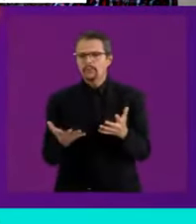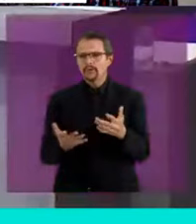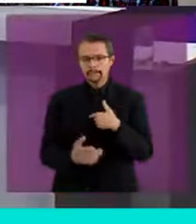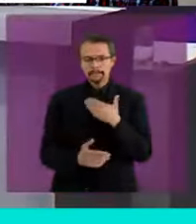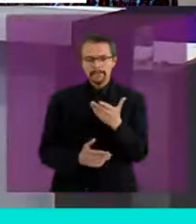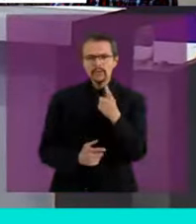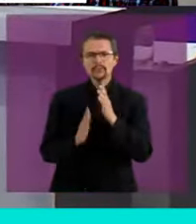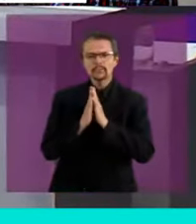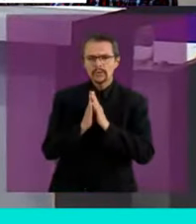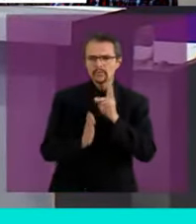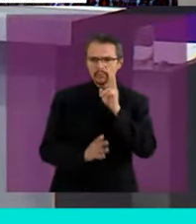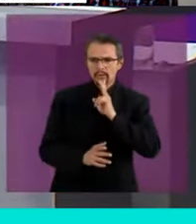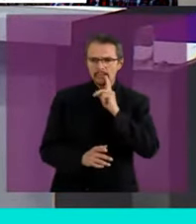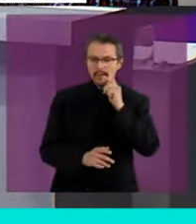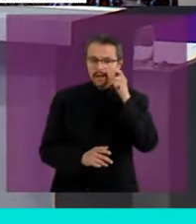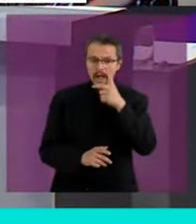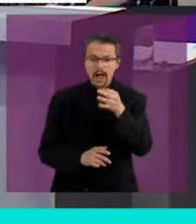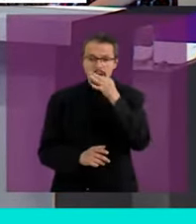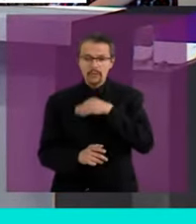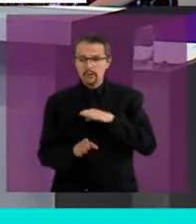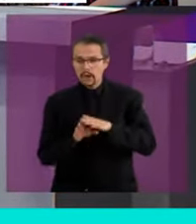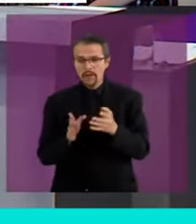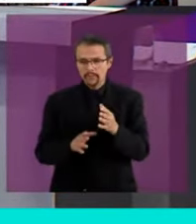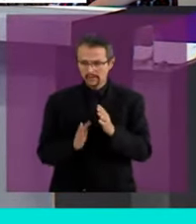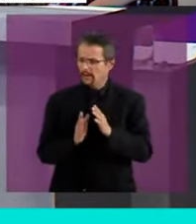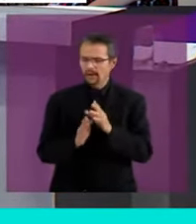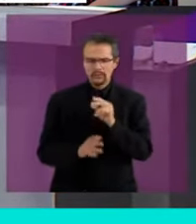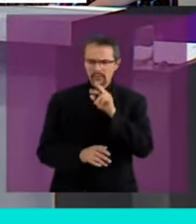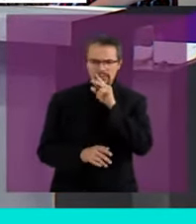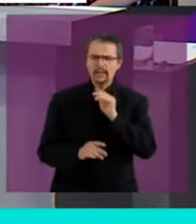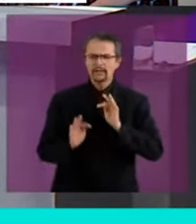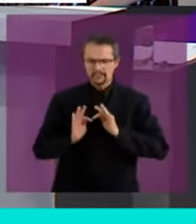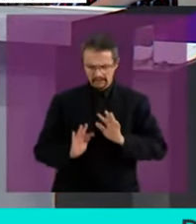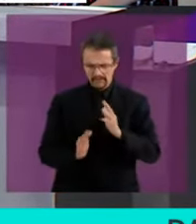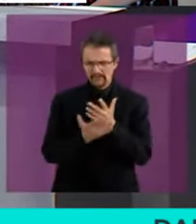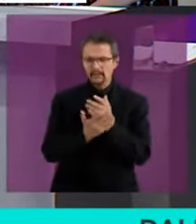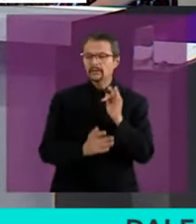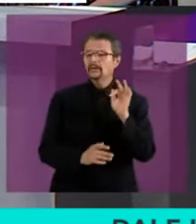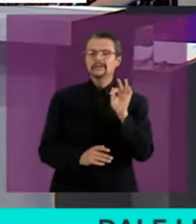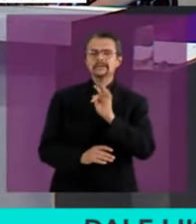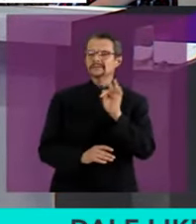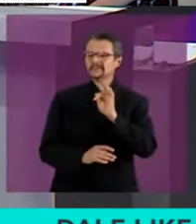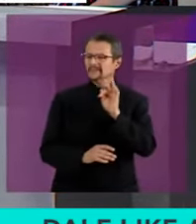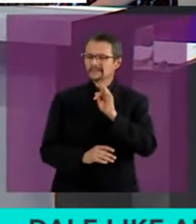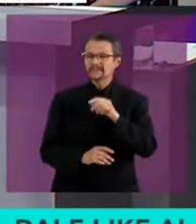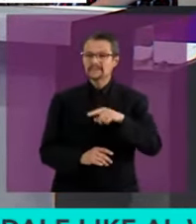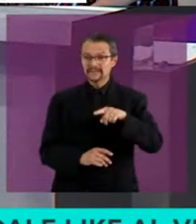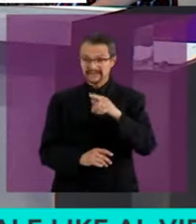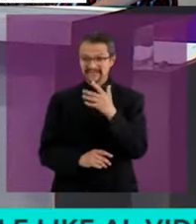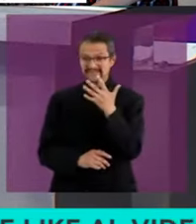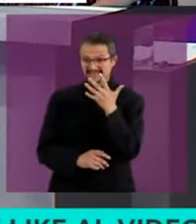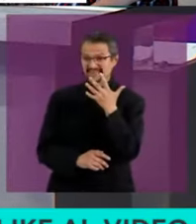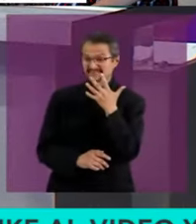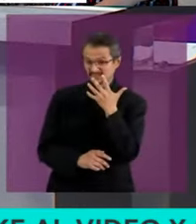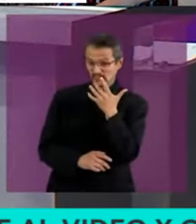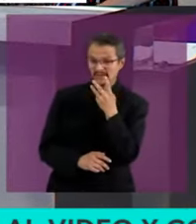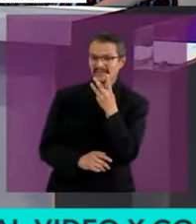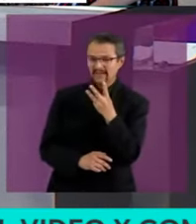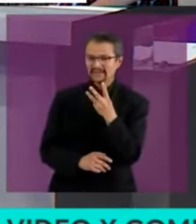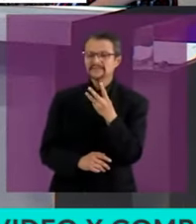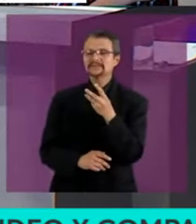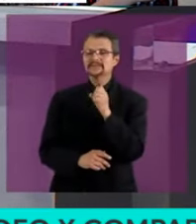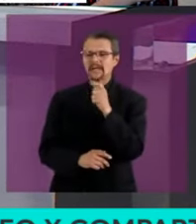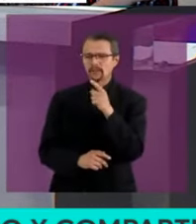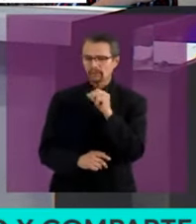confirmen de la cabina y no se preocupen que de todos modos en caso de que hayan son 53 segundos los que quedan entonces son